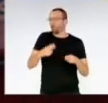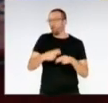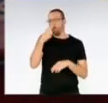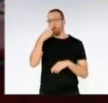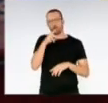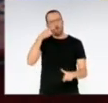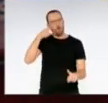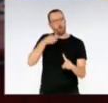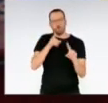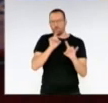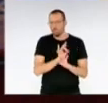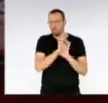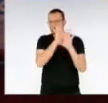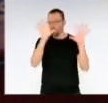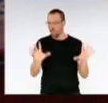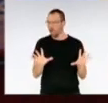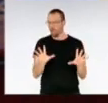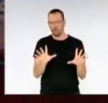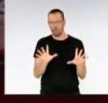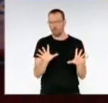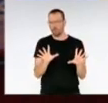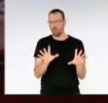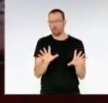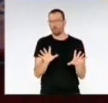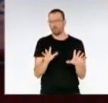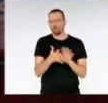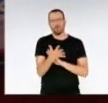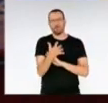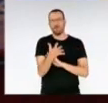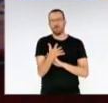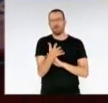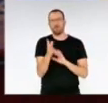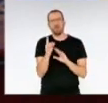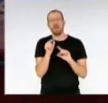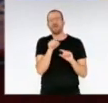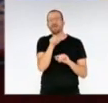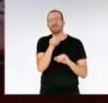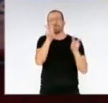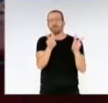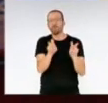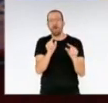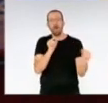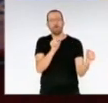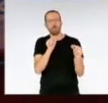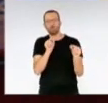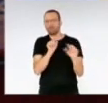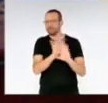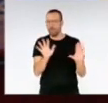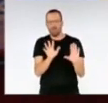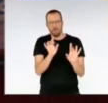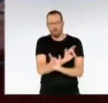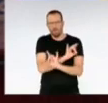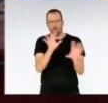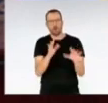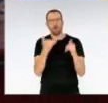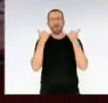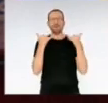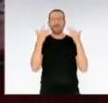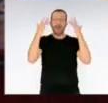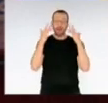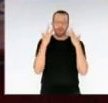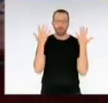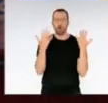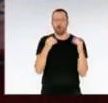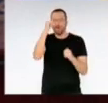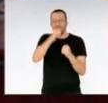en la próxima legislatura. Yo creo que no hay margen para discutir si vamos por ese camino o por otro. Las renovables, el Hierro se conoce